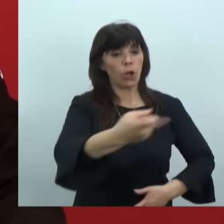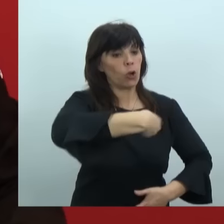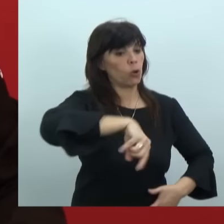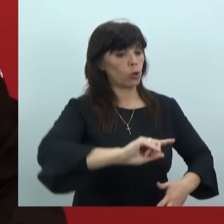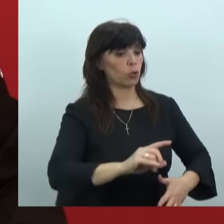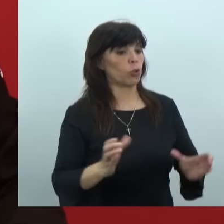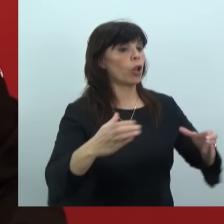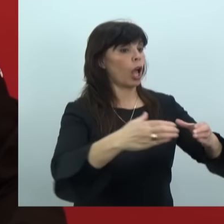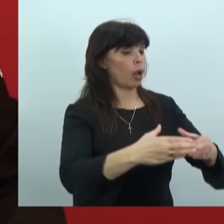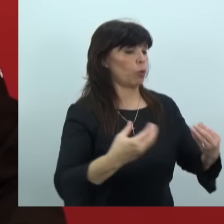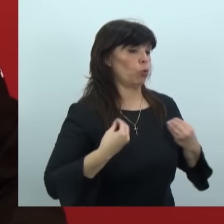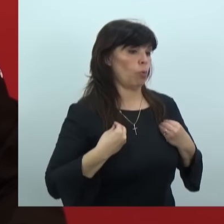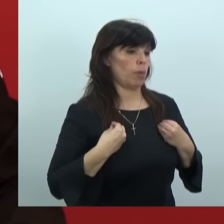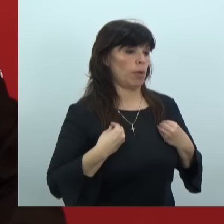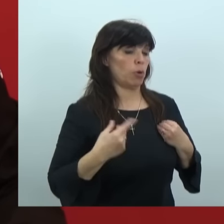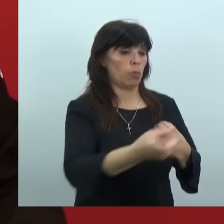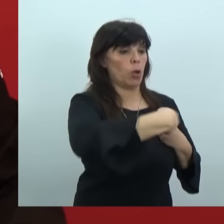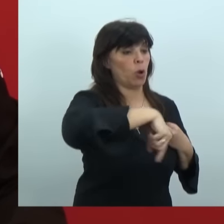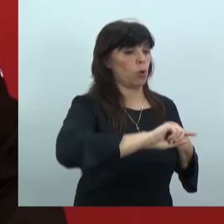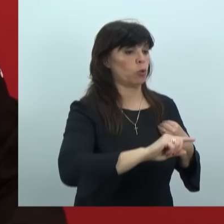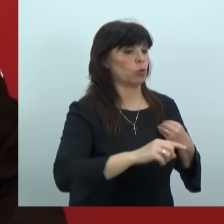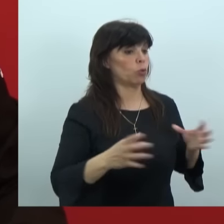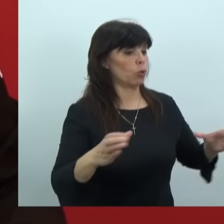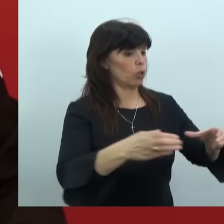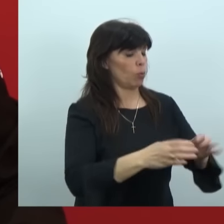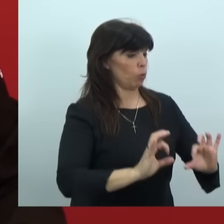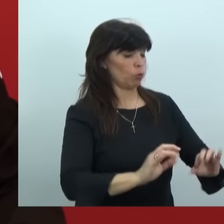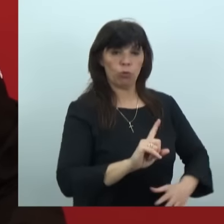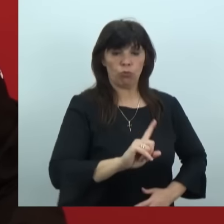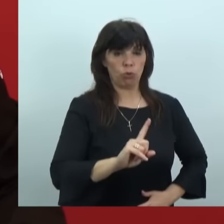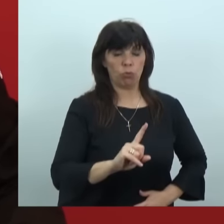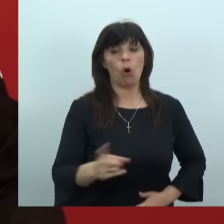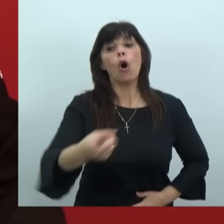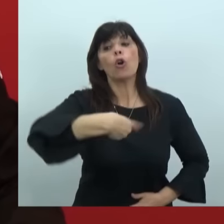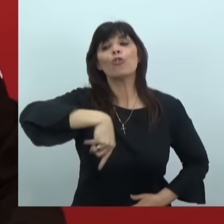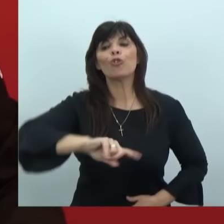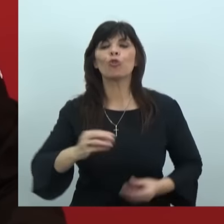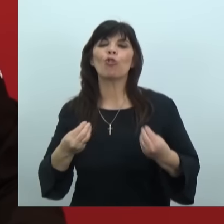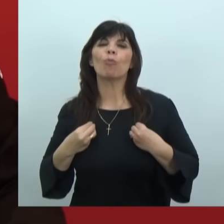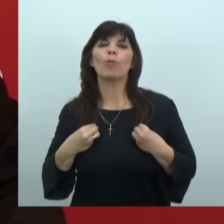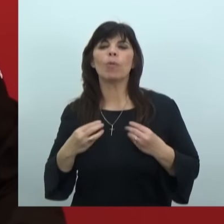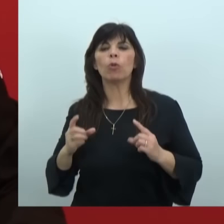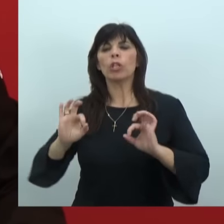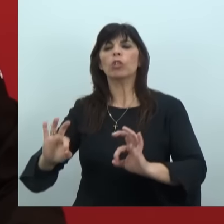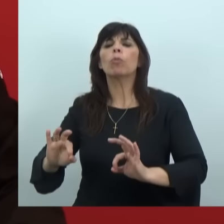mundo. Tú y yo vivimos en Jesucristo y en mí tendréis paz.